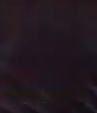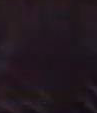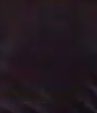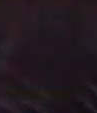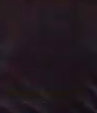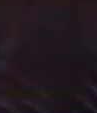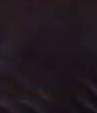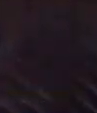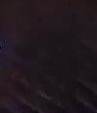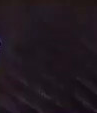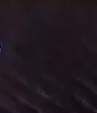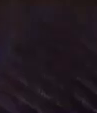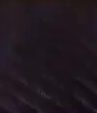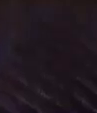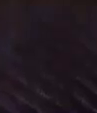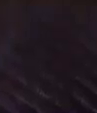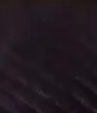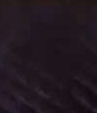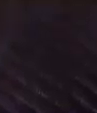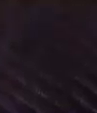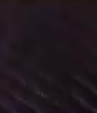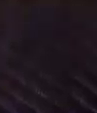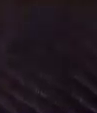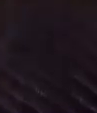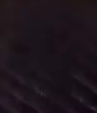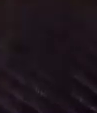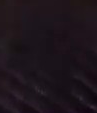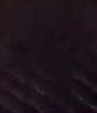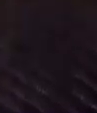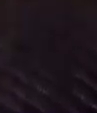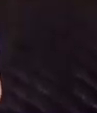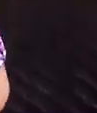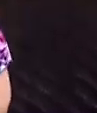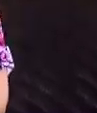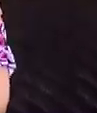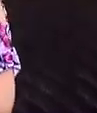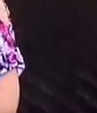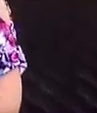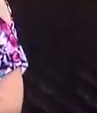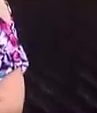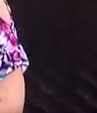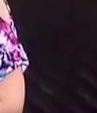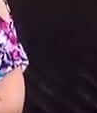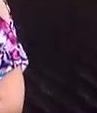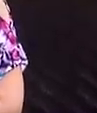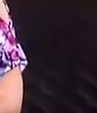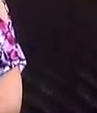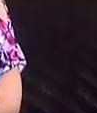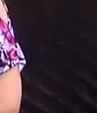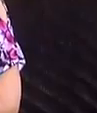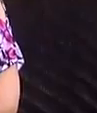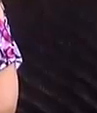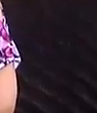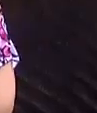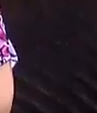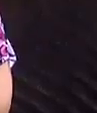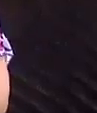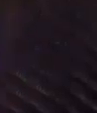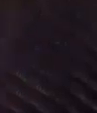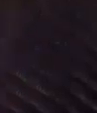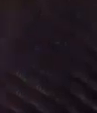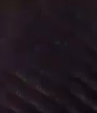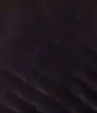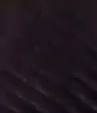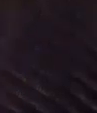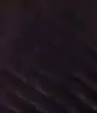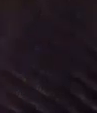pirata, soy un pirata. ¿Y para qué quieres un disfraz de pirata? Ah, porque voy a jugar al Pirata del Caribe.